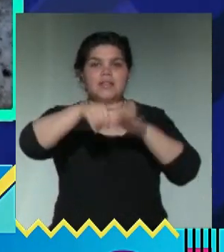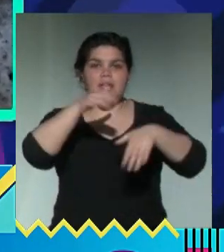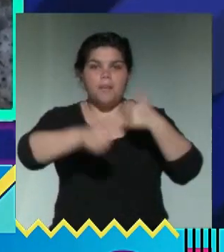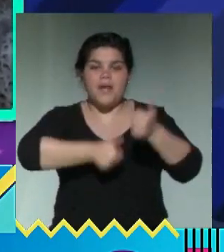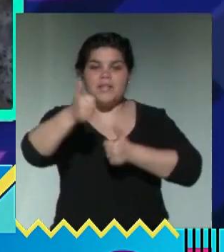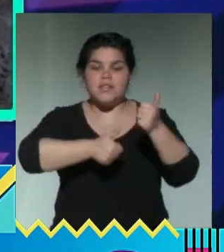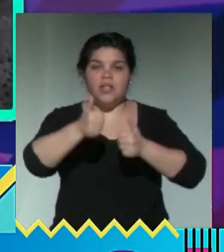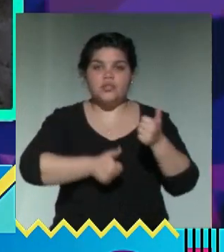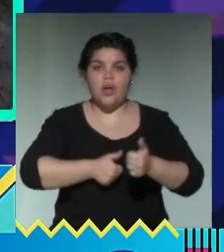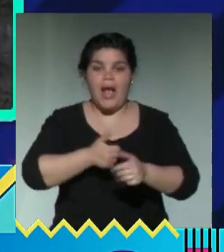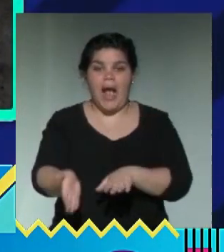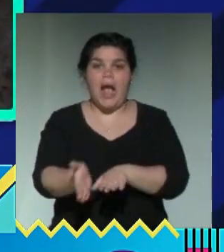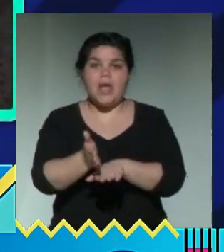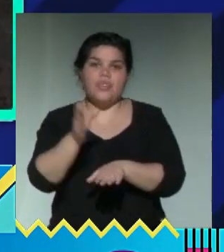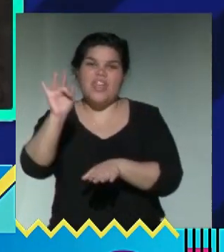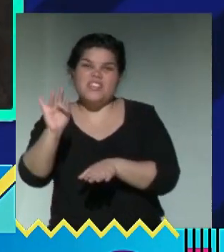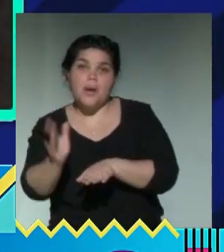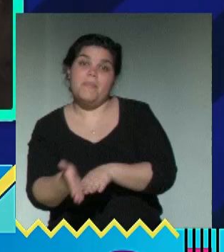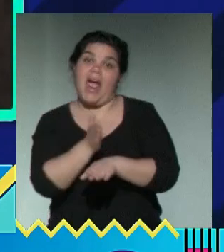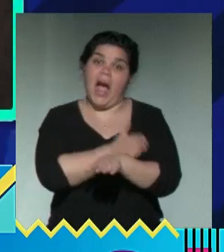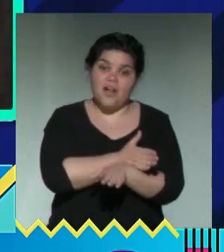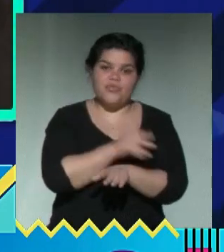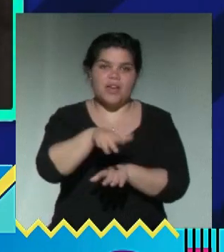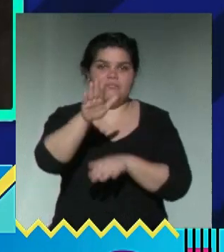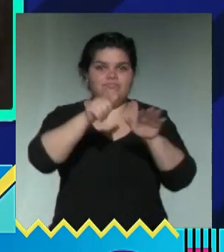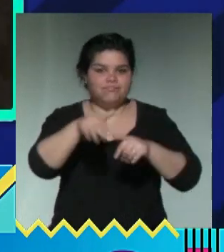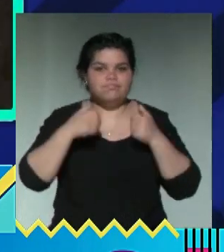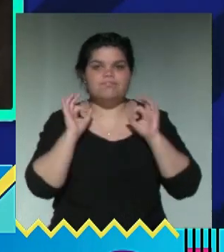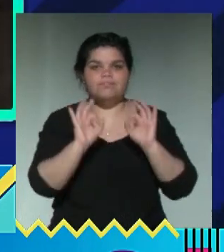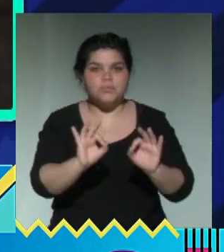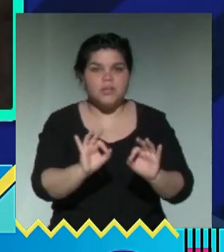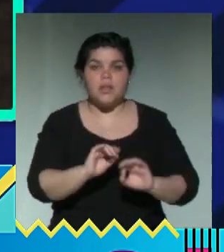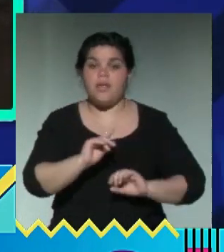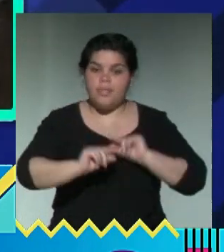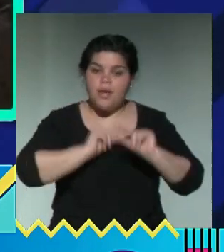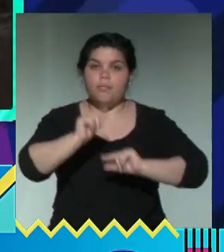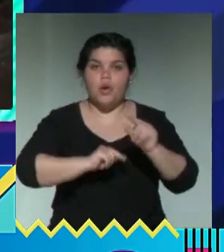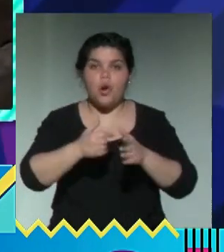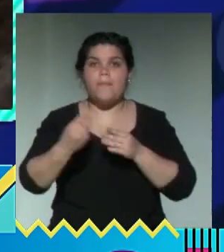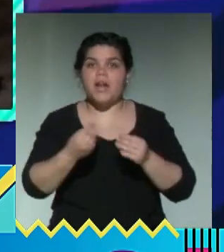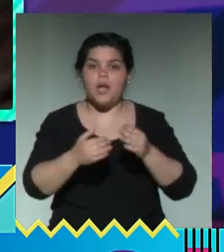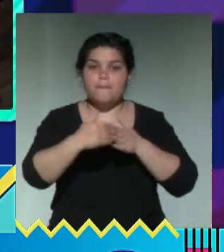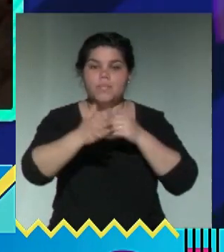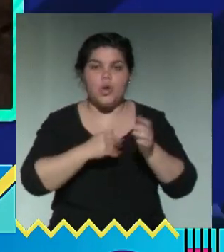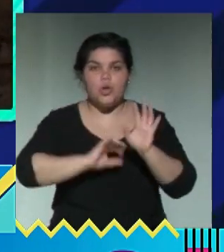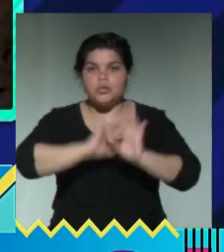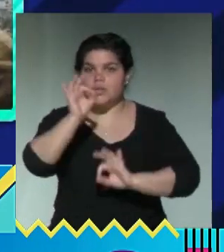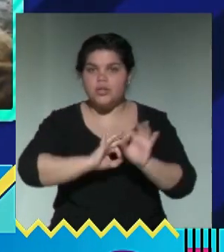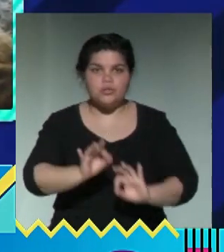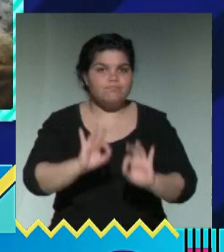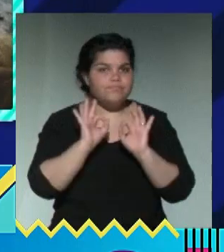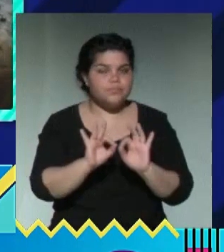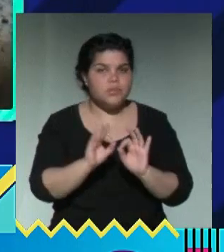antes de fin de año. Así que te diría que están todas las cosas dadas para que de una vez por todas ese proyecto se comience a